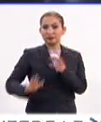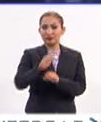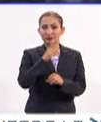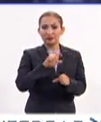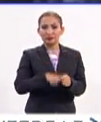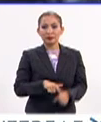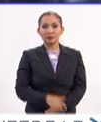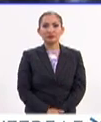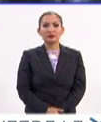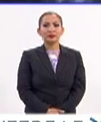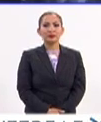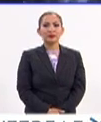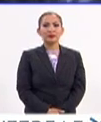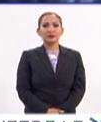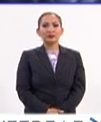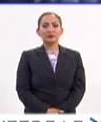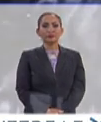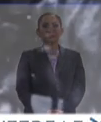sociedad.